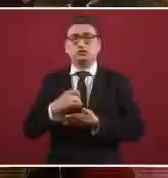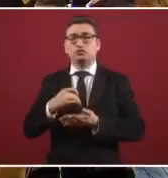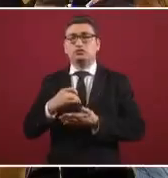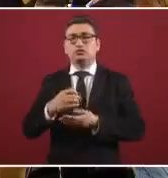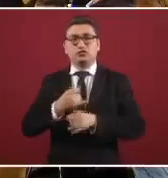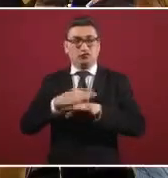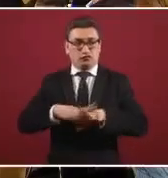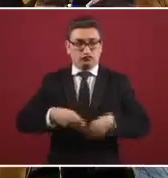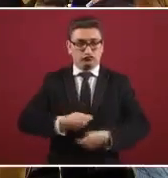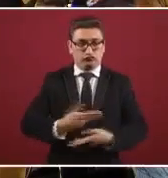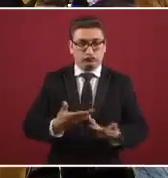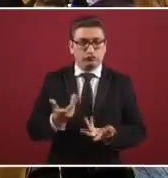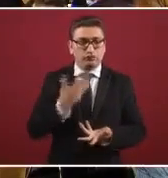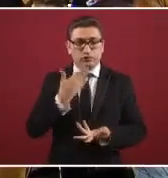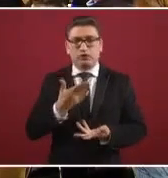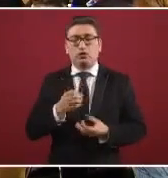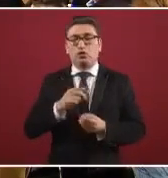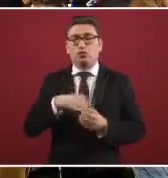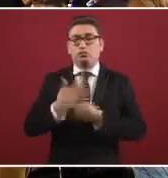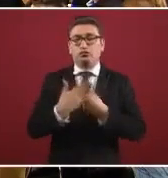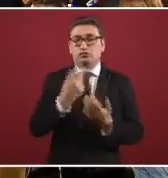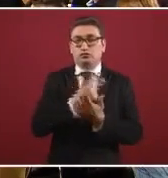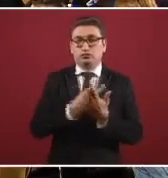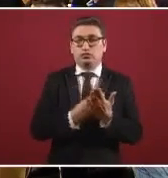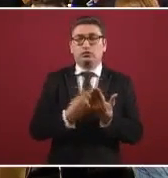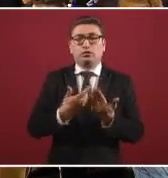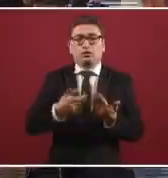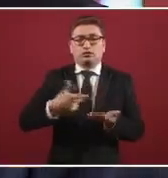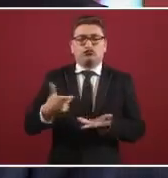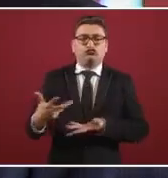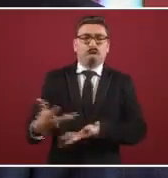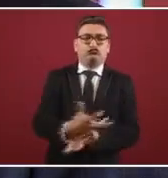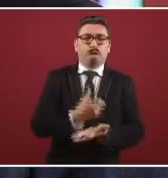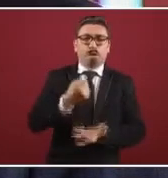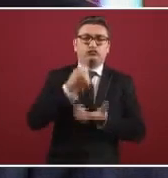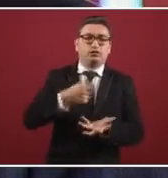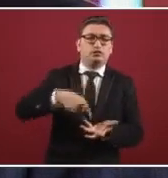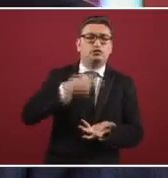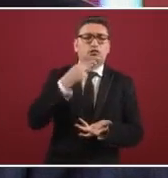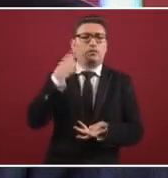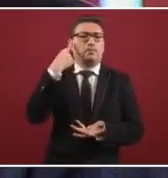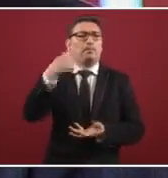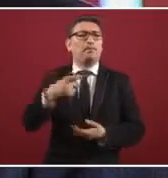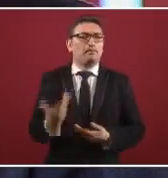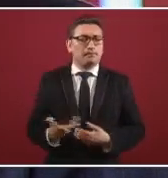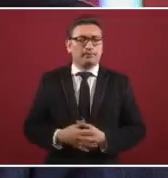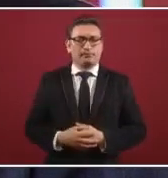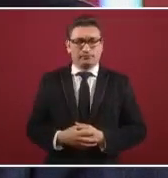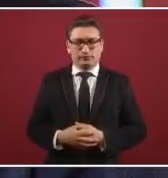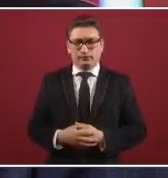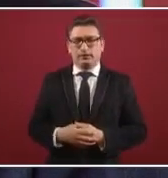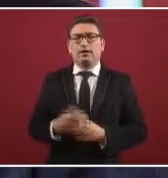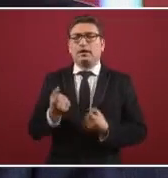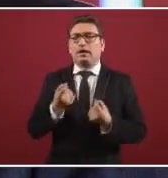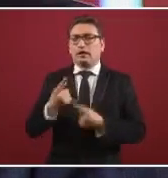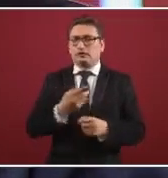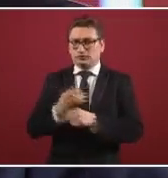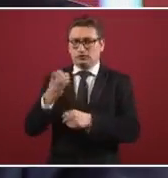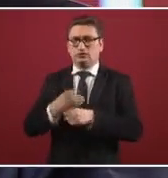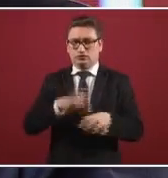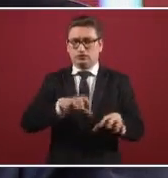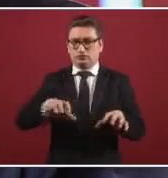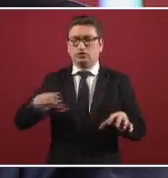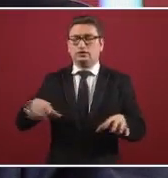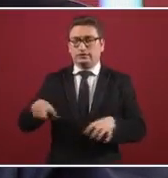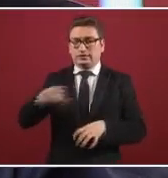o proyecto para invertir este tipo de multas. Gracias. Es una resistencia anticipada de algunos gobiernos del estado que